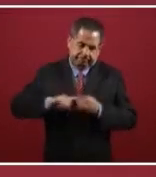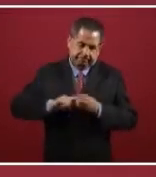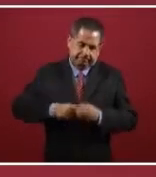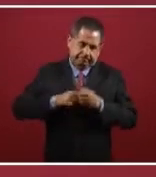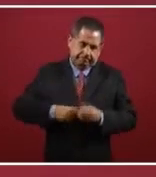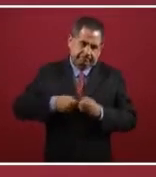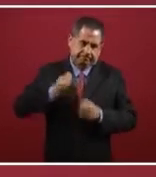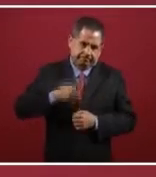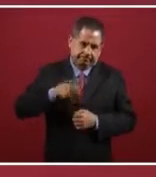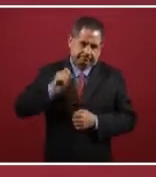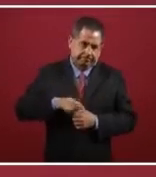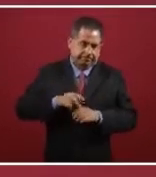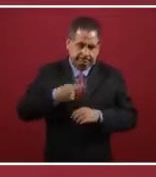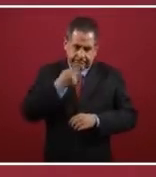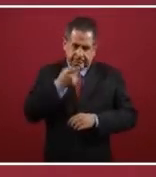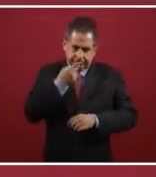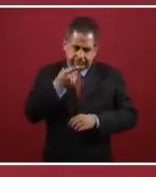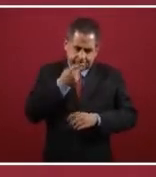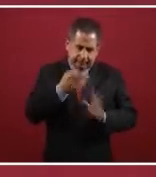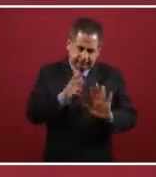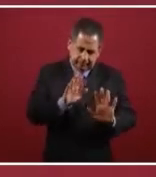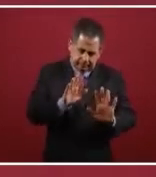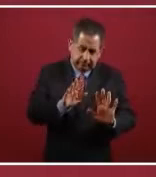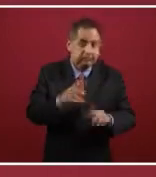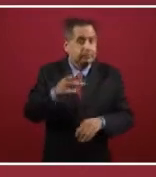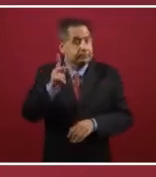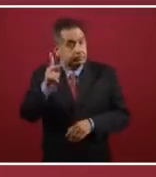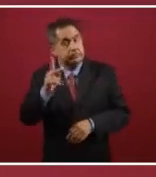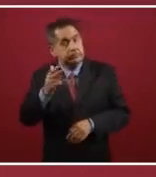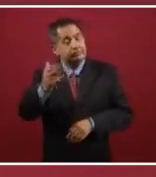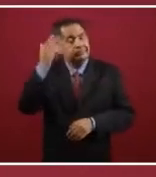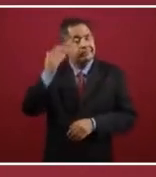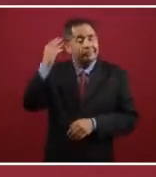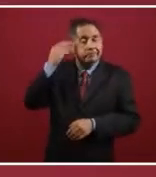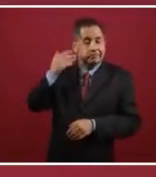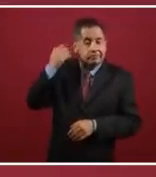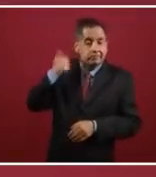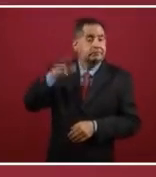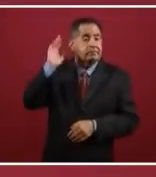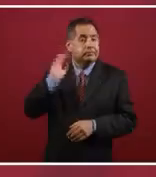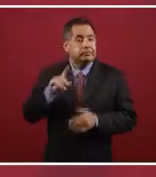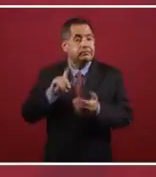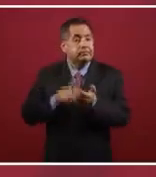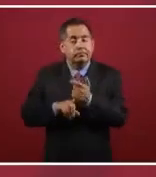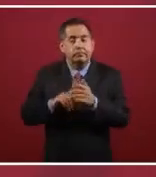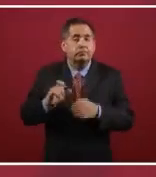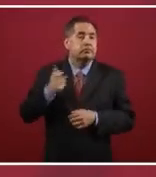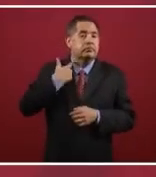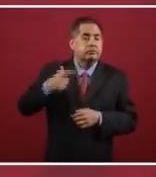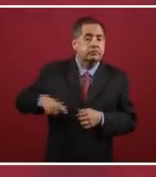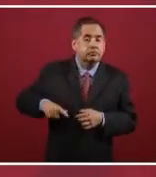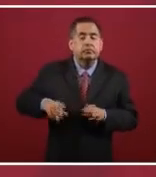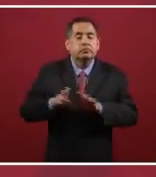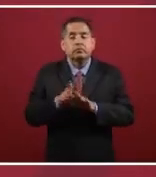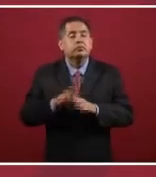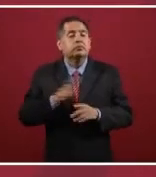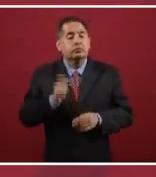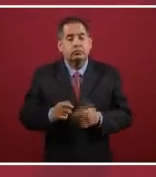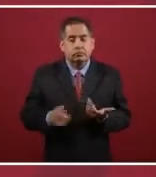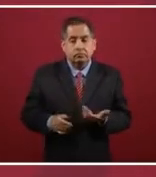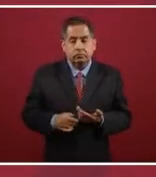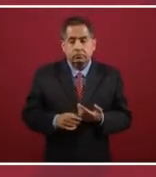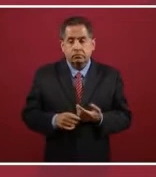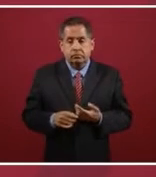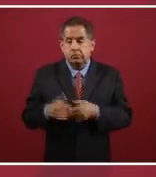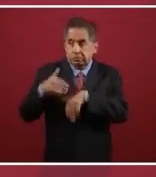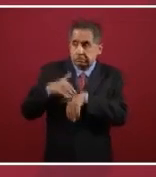pero pues esa secretaría a veces hasta se entregaba por compromisos